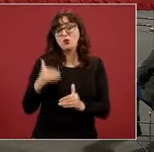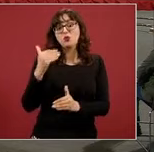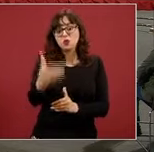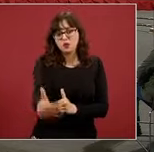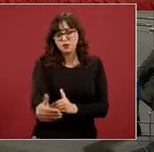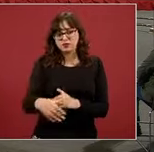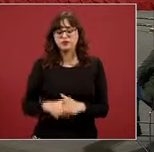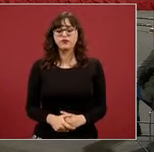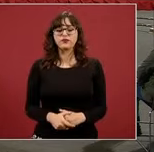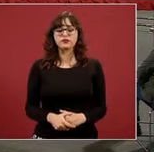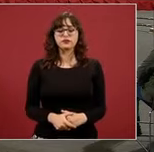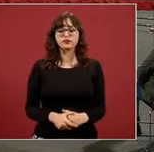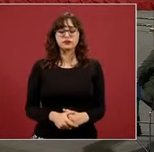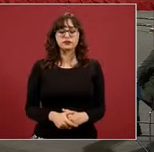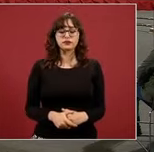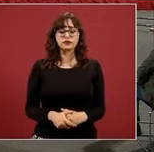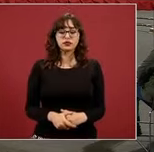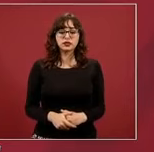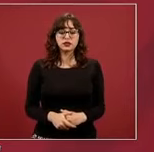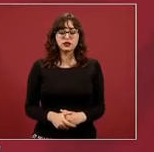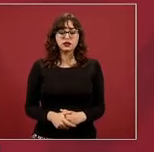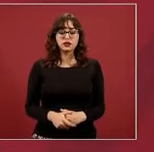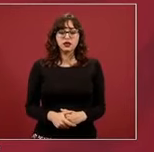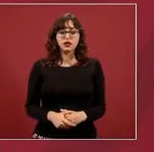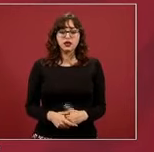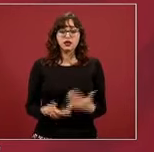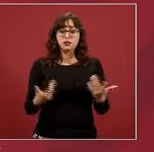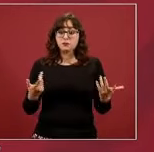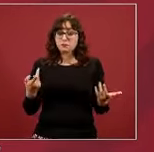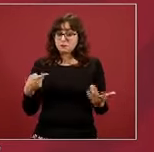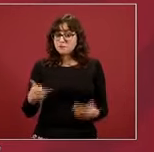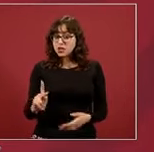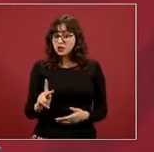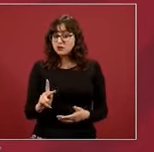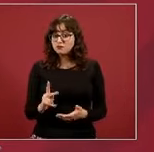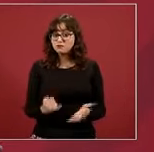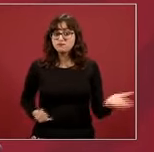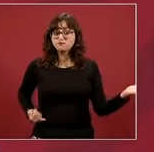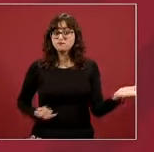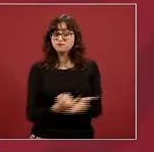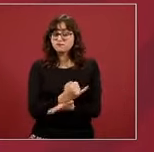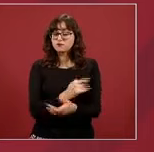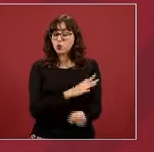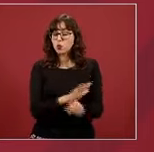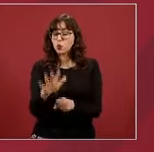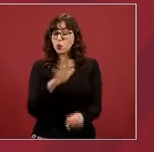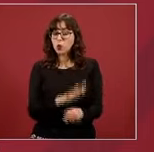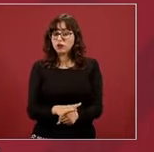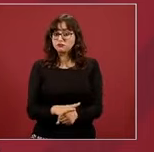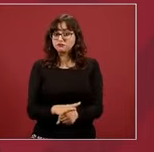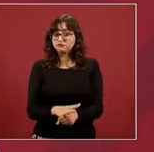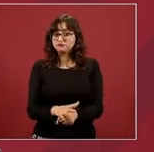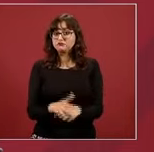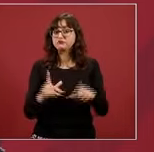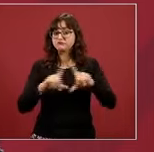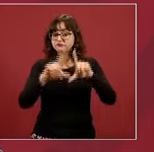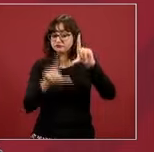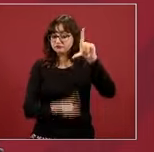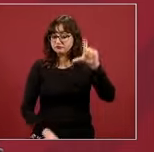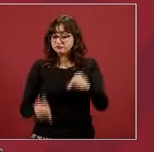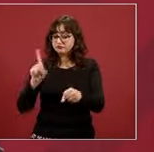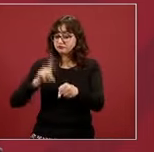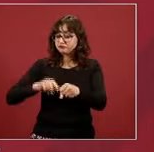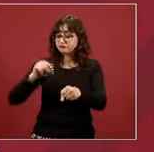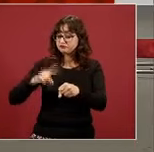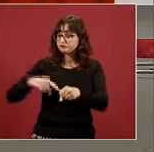La decisión es que solamente en semáforos verdes se abra. Cuando una entidad federativa llegue a semáforo verde podría